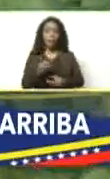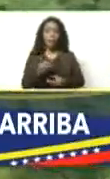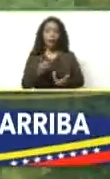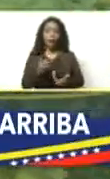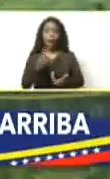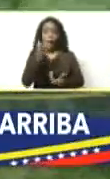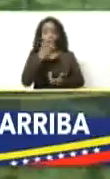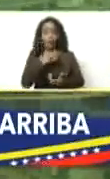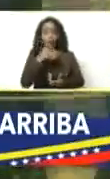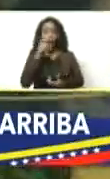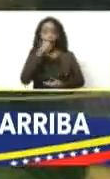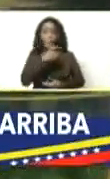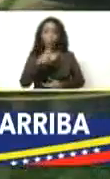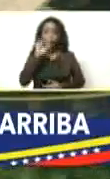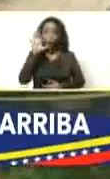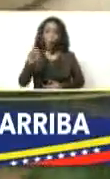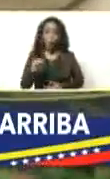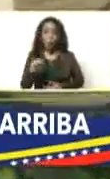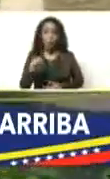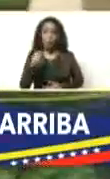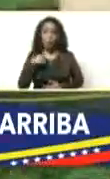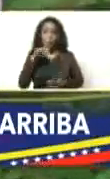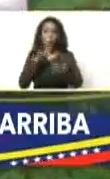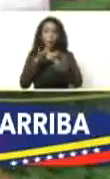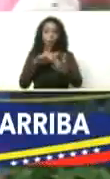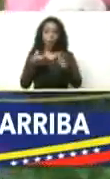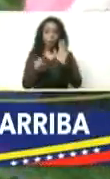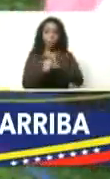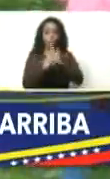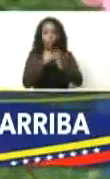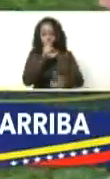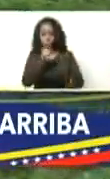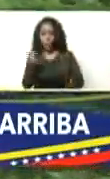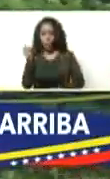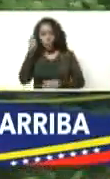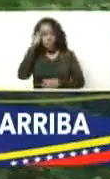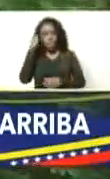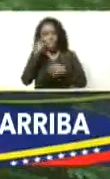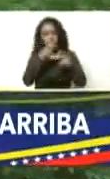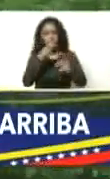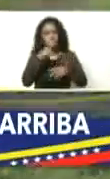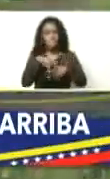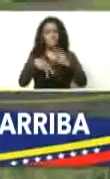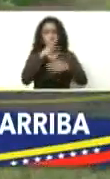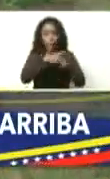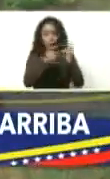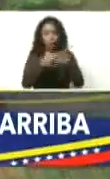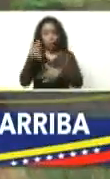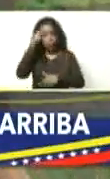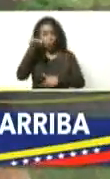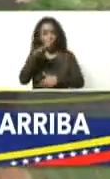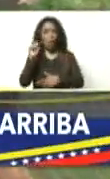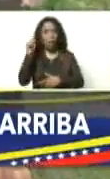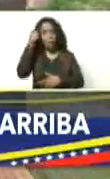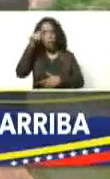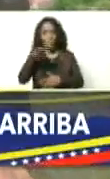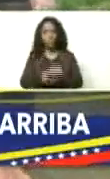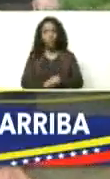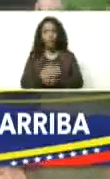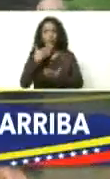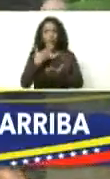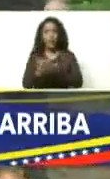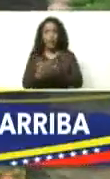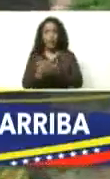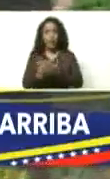allá al consumidor. Le voy a pasar aquí a la compañera Anili del Plan Pueblo a Pueblo. Muchísimas gracias por la oportunidad, señor presidente. Estoy